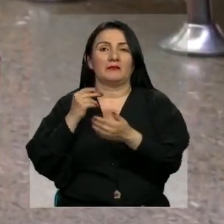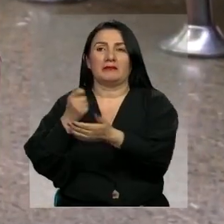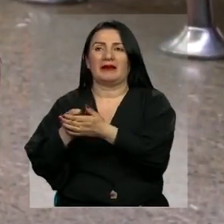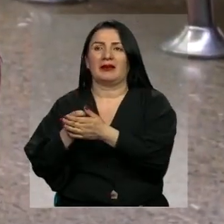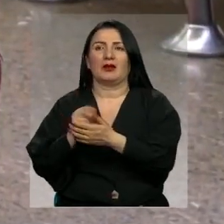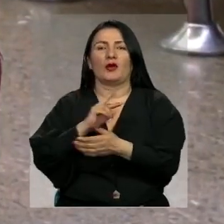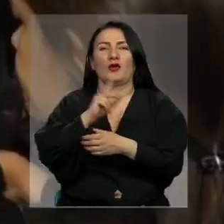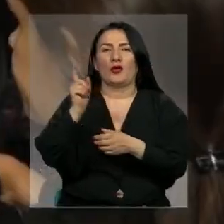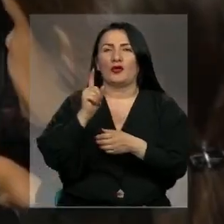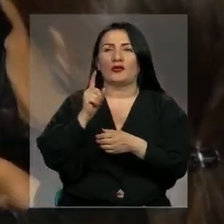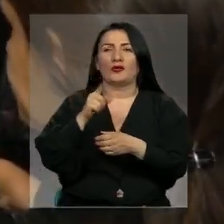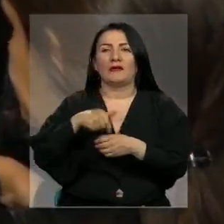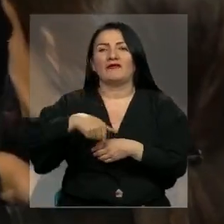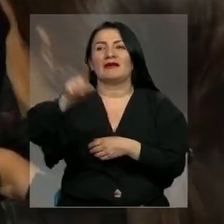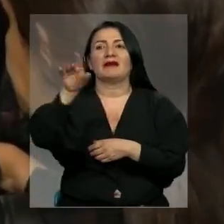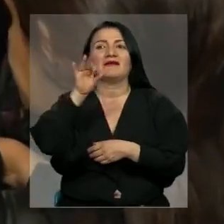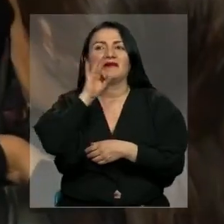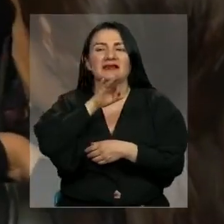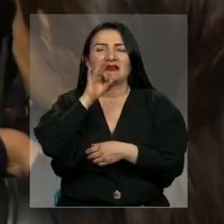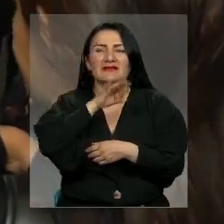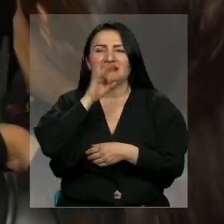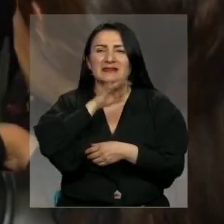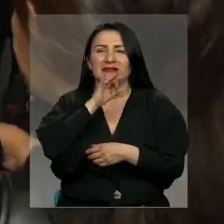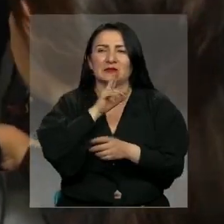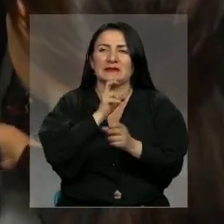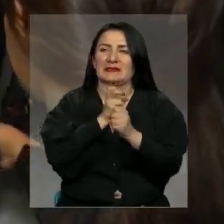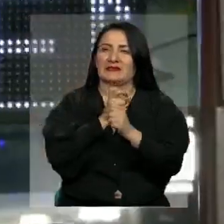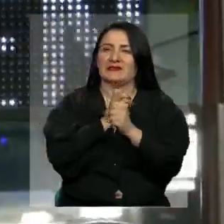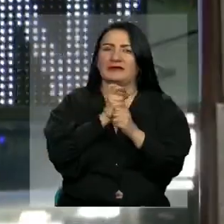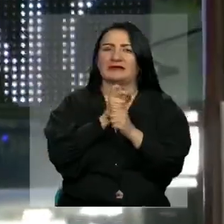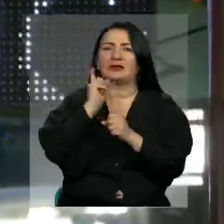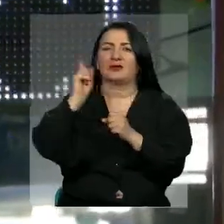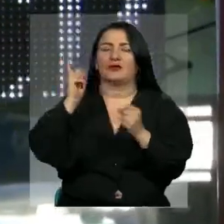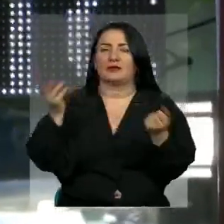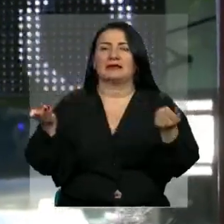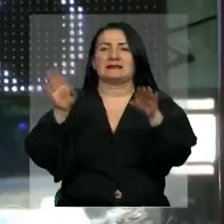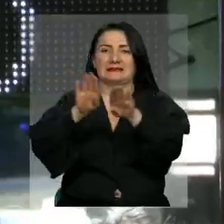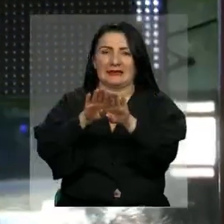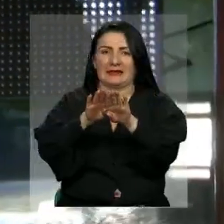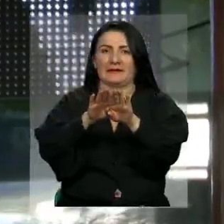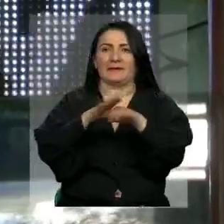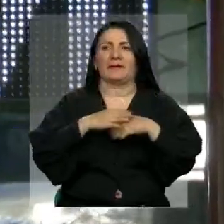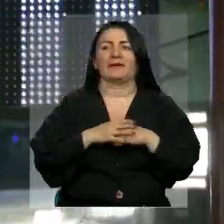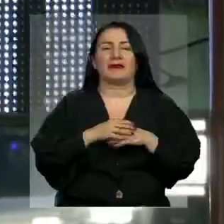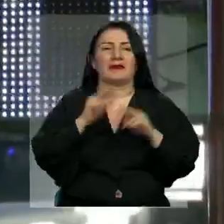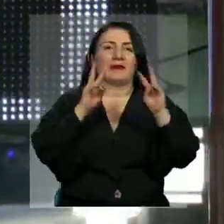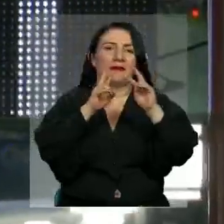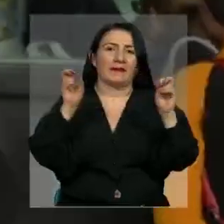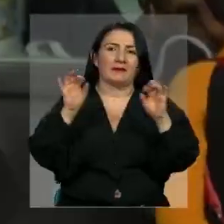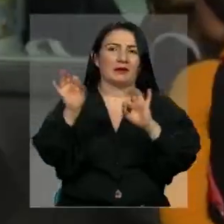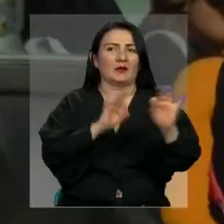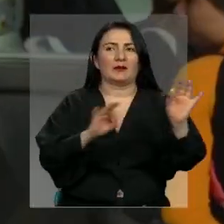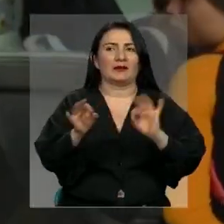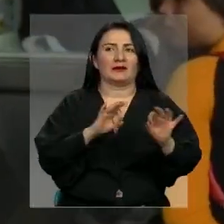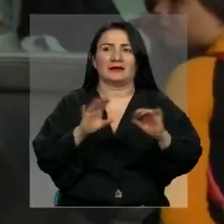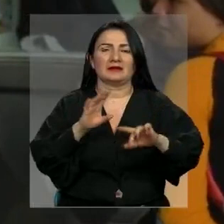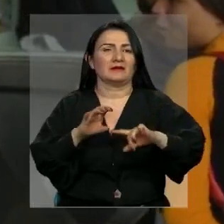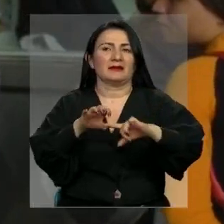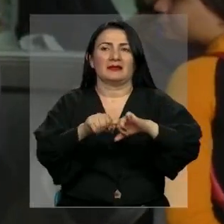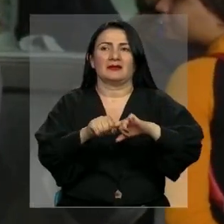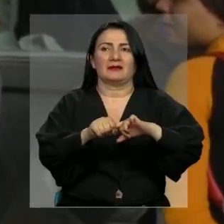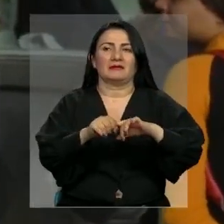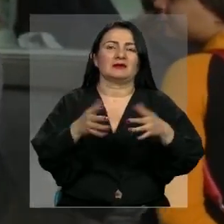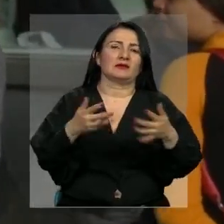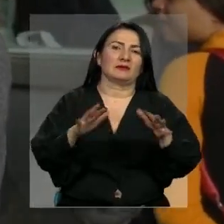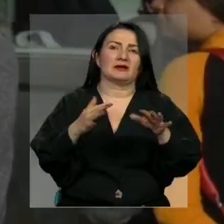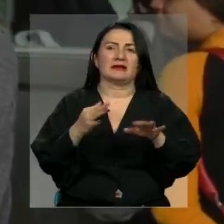los pasajeros que van hacia Villavicencio la jornada ha sido compleja luego del cierre de la vía al llano. Por temas de logística no pude separar pasajes y ya llevo